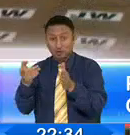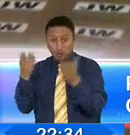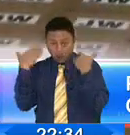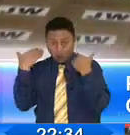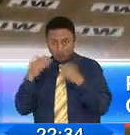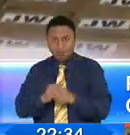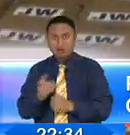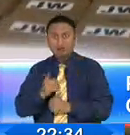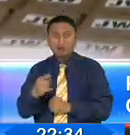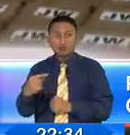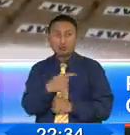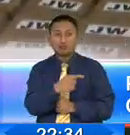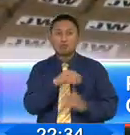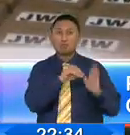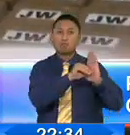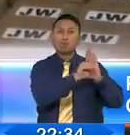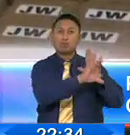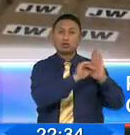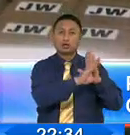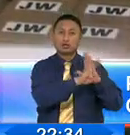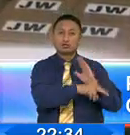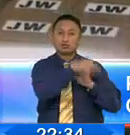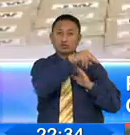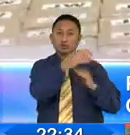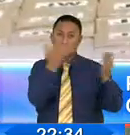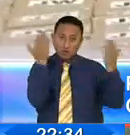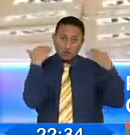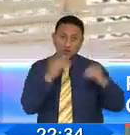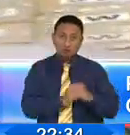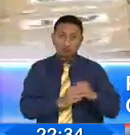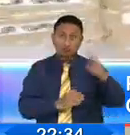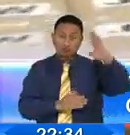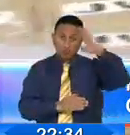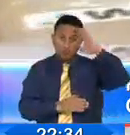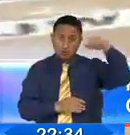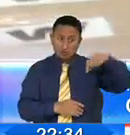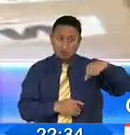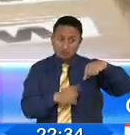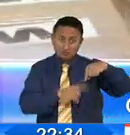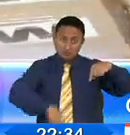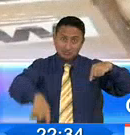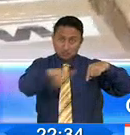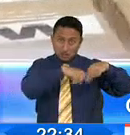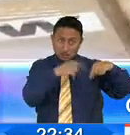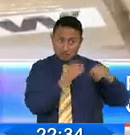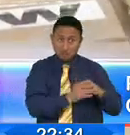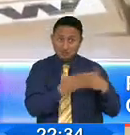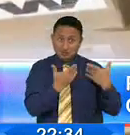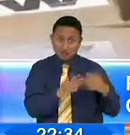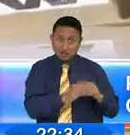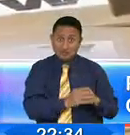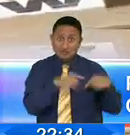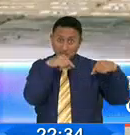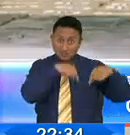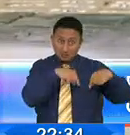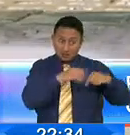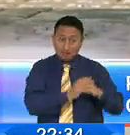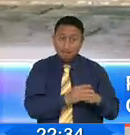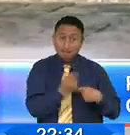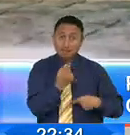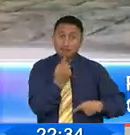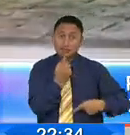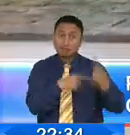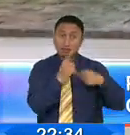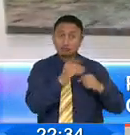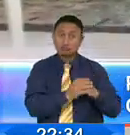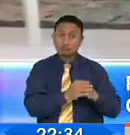sino en una bodega ubicada en el norte de la urbe. La policía presume que esa sustancia estaba lista para precisamente dar el siguiente